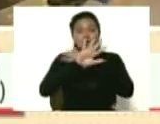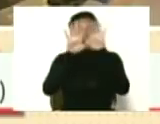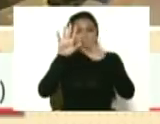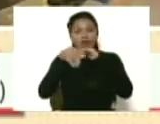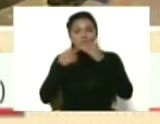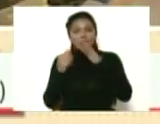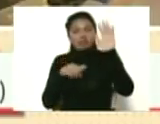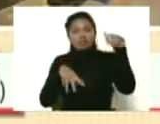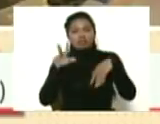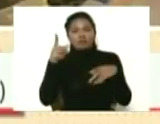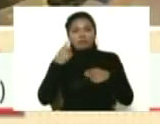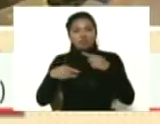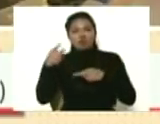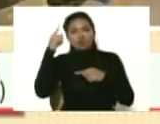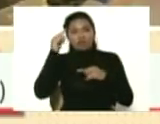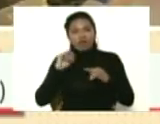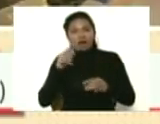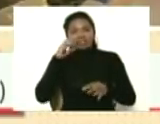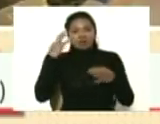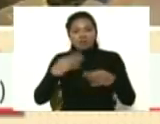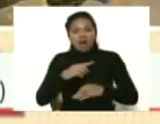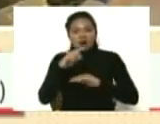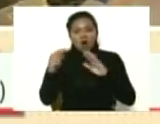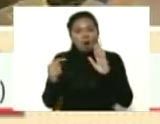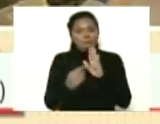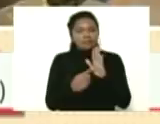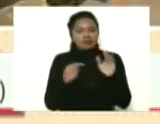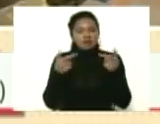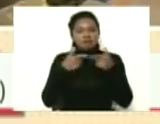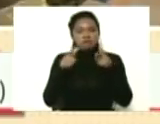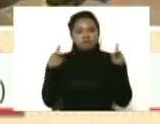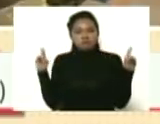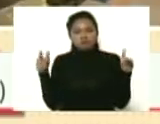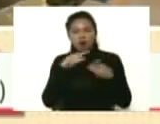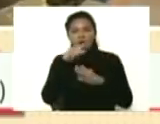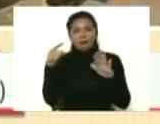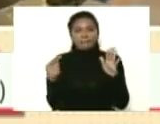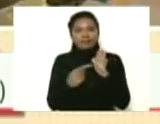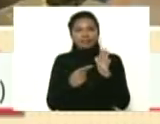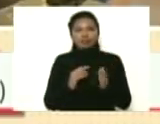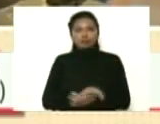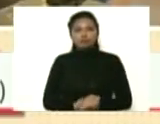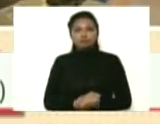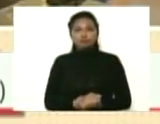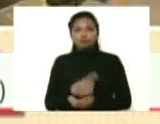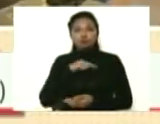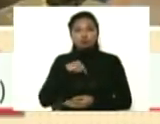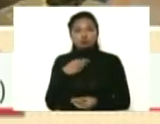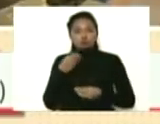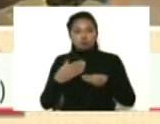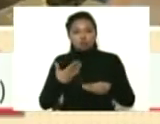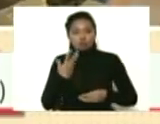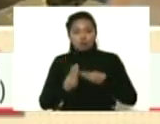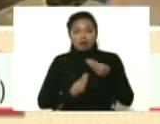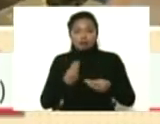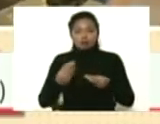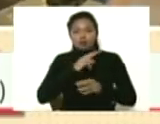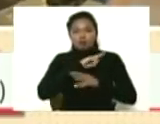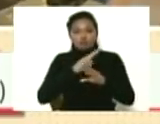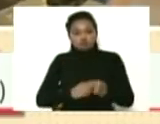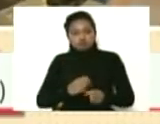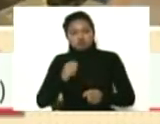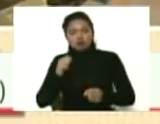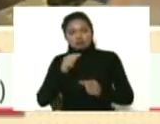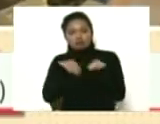12 del mediodía. Seguridad total, cobertura total. Y además probamos esa capacidad que tiene la Fuerza Armada